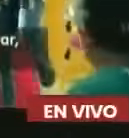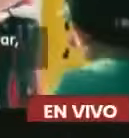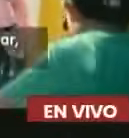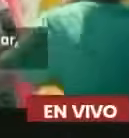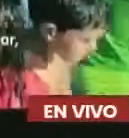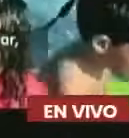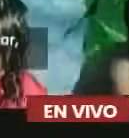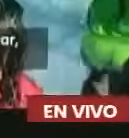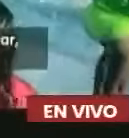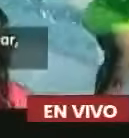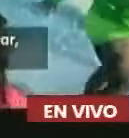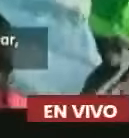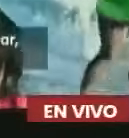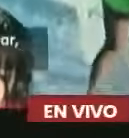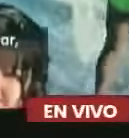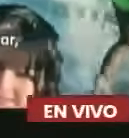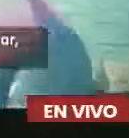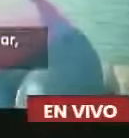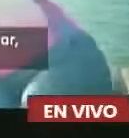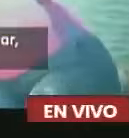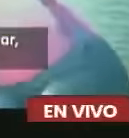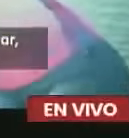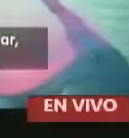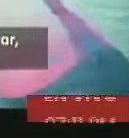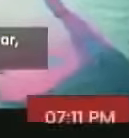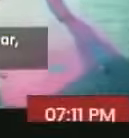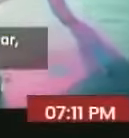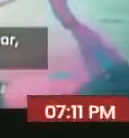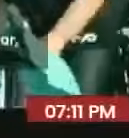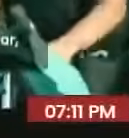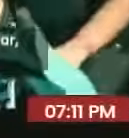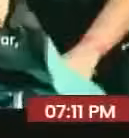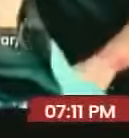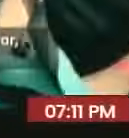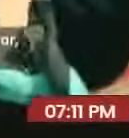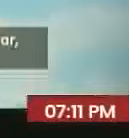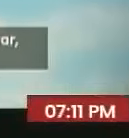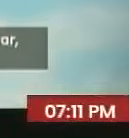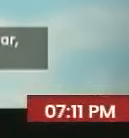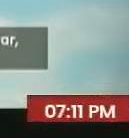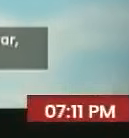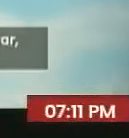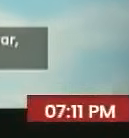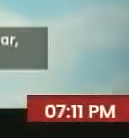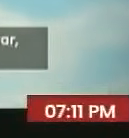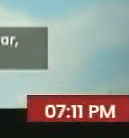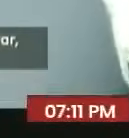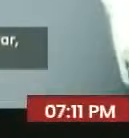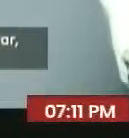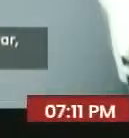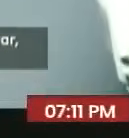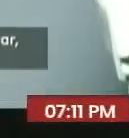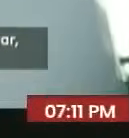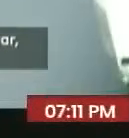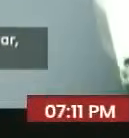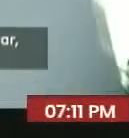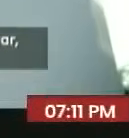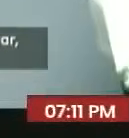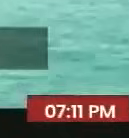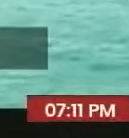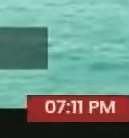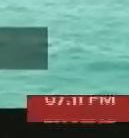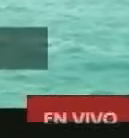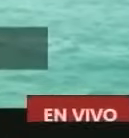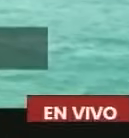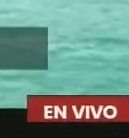construyó la fase 1 y la fase 2 de este tremendo bulevar, la cinta costera de La Guaira